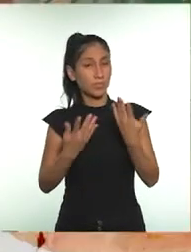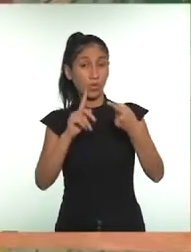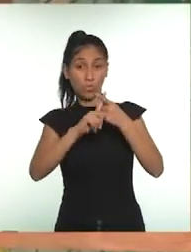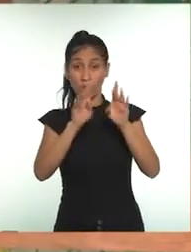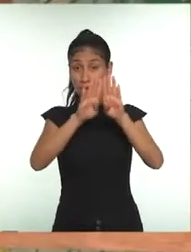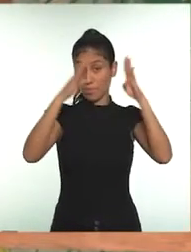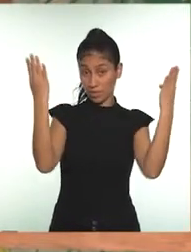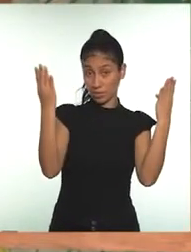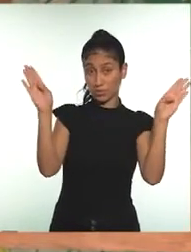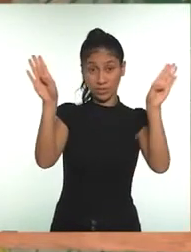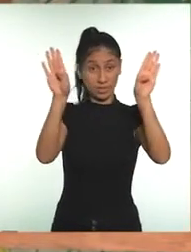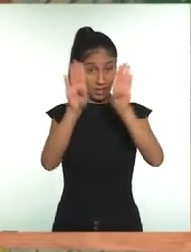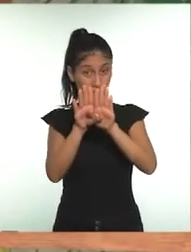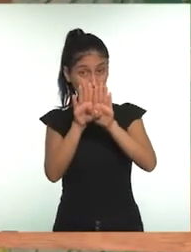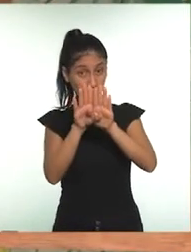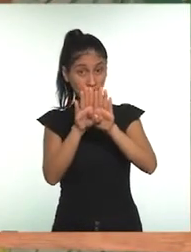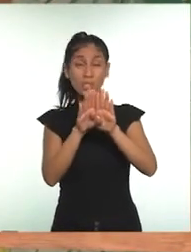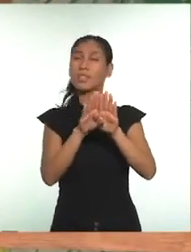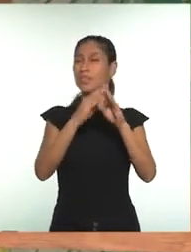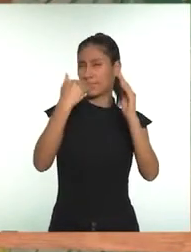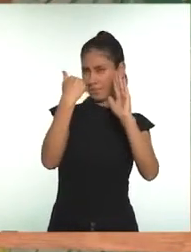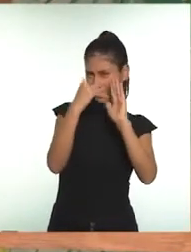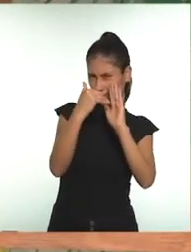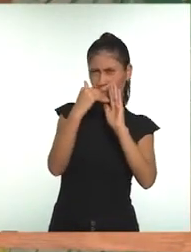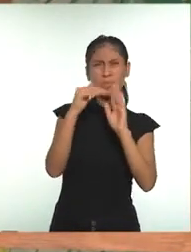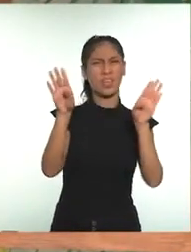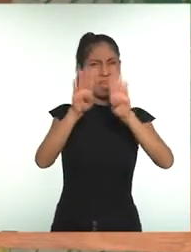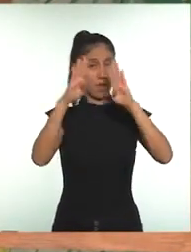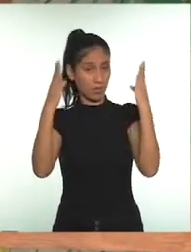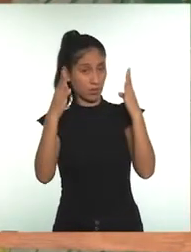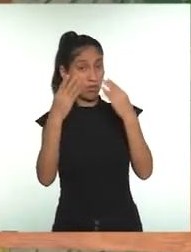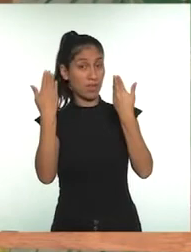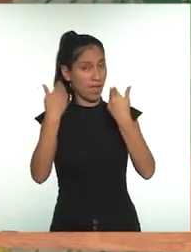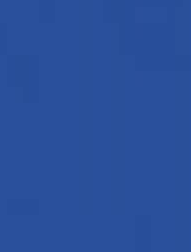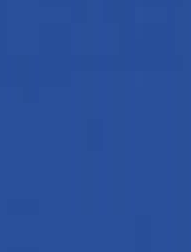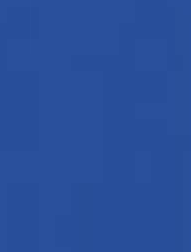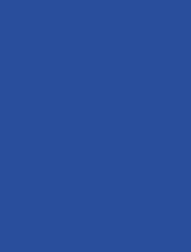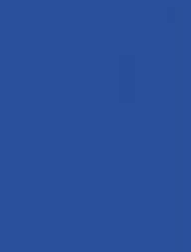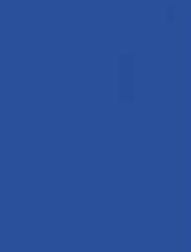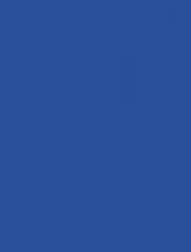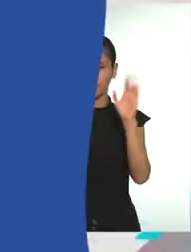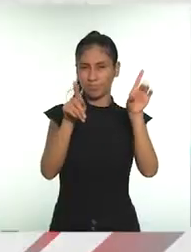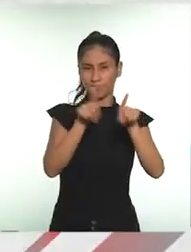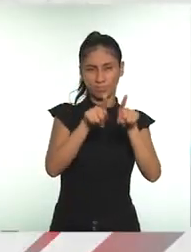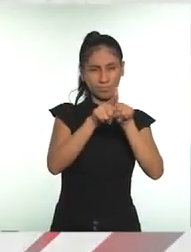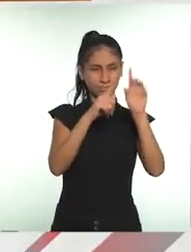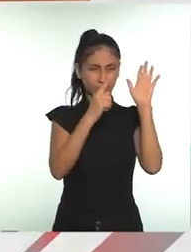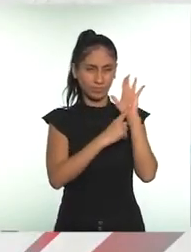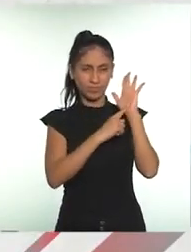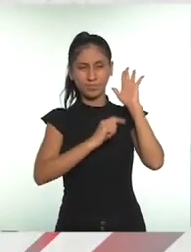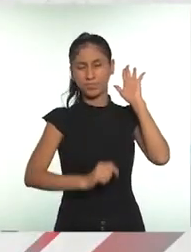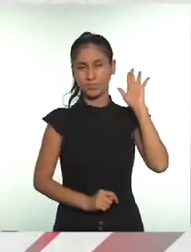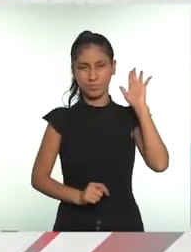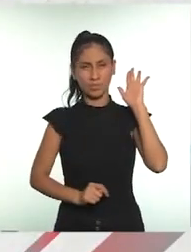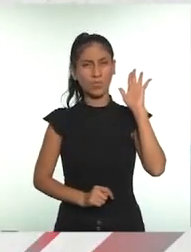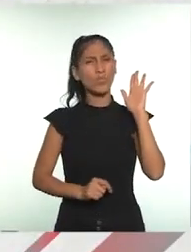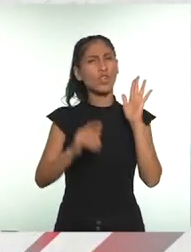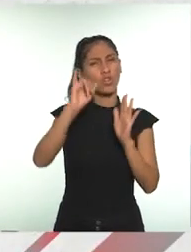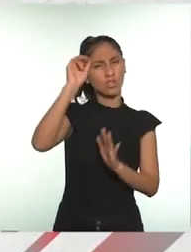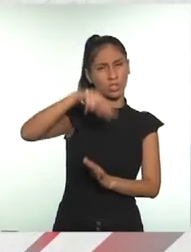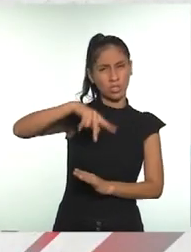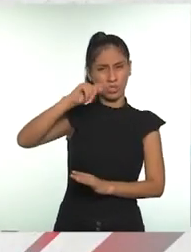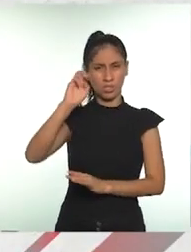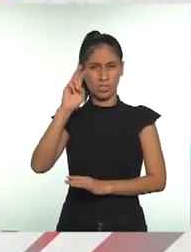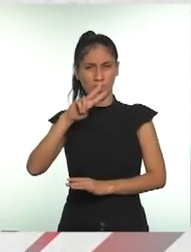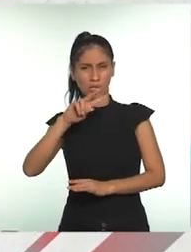numéricos: abierto, cerrado, semiabierto e ilimitado. ¿Cómo ayudan los intervalos en